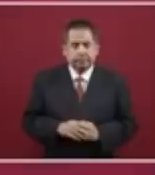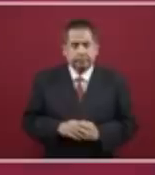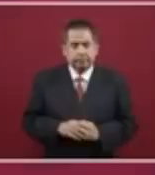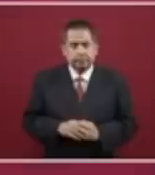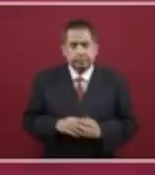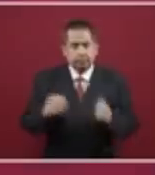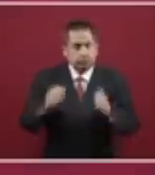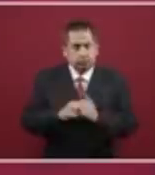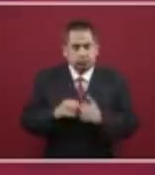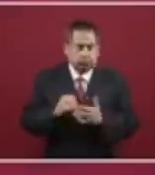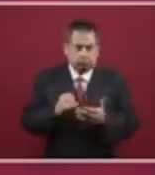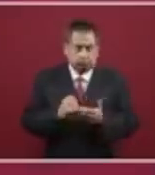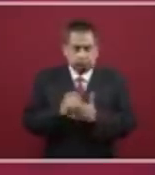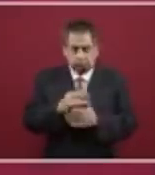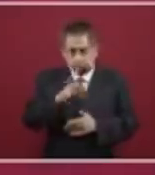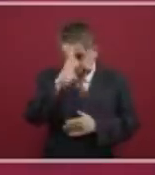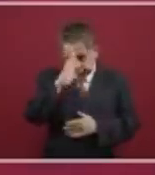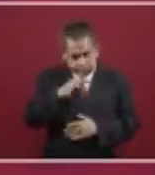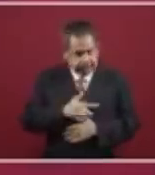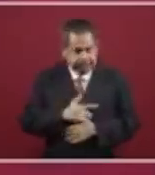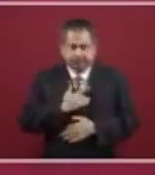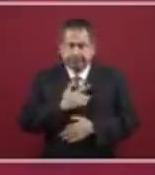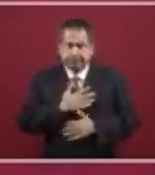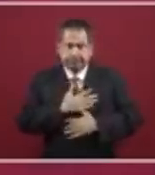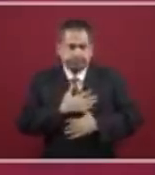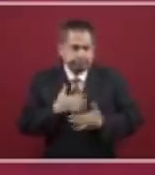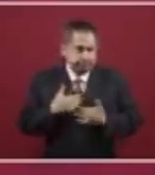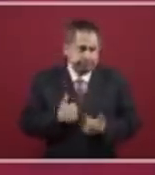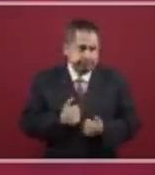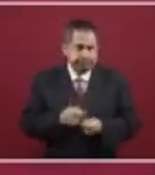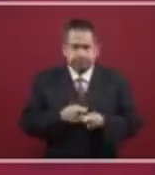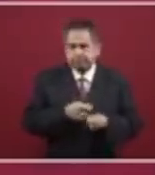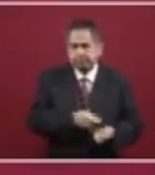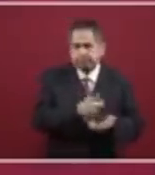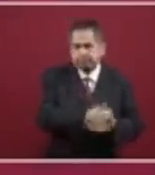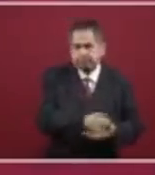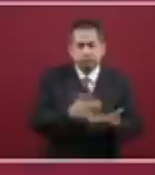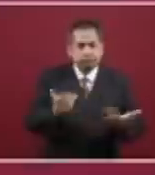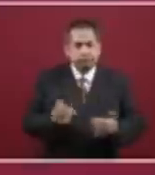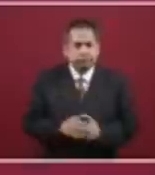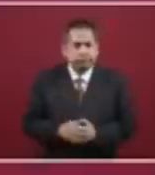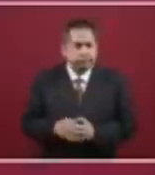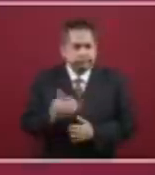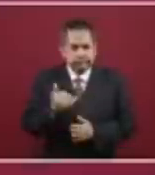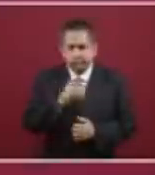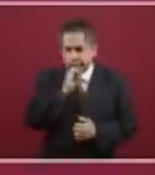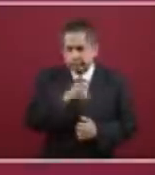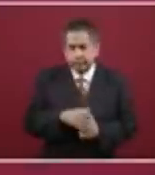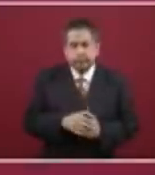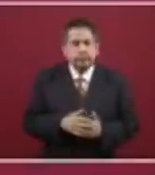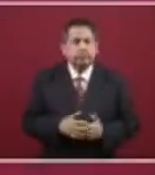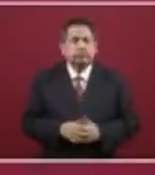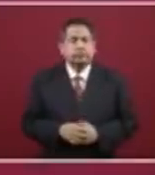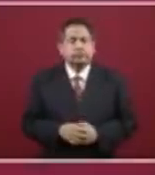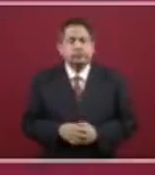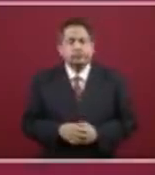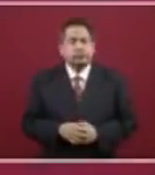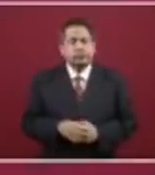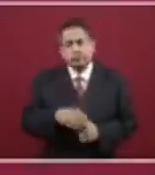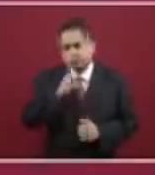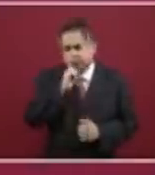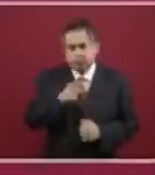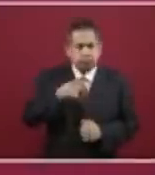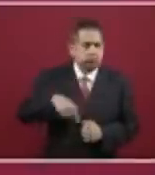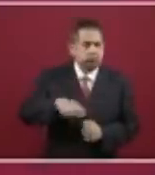con dimensión humanitaria y es también una